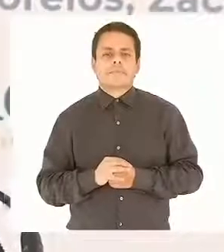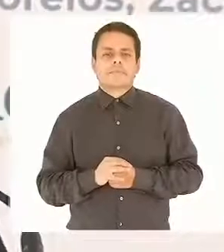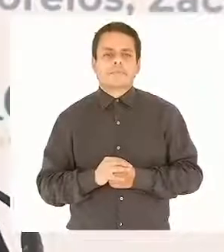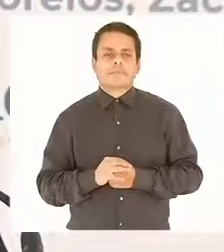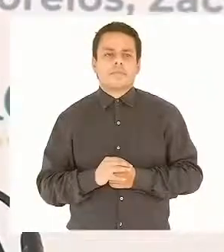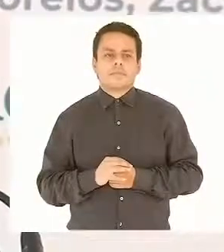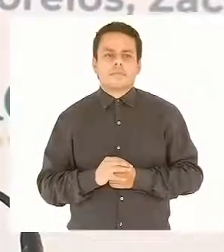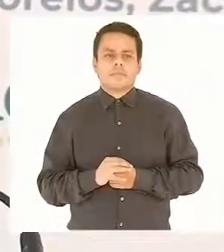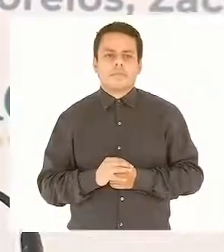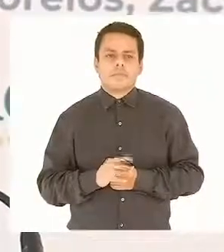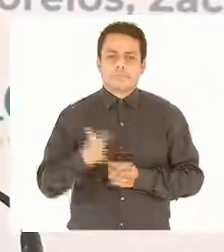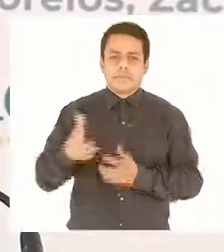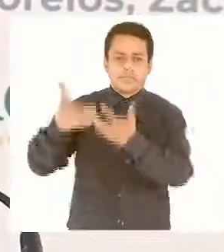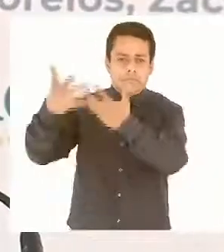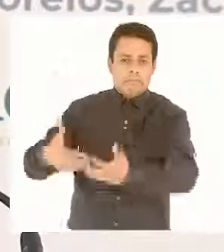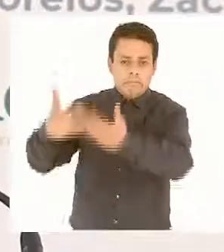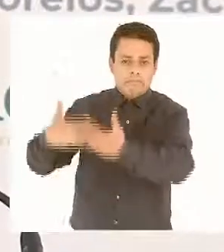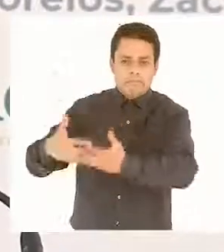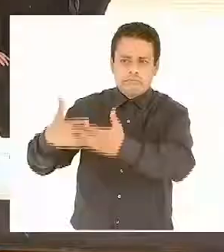la actividad industrial,